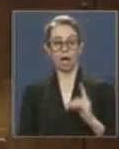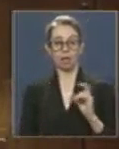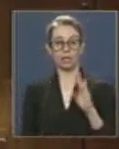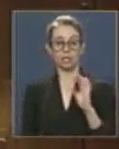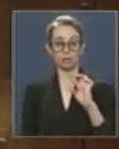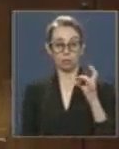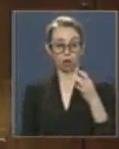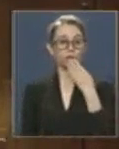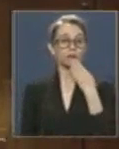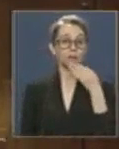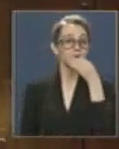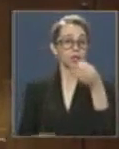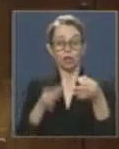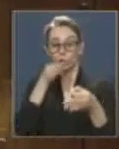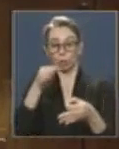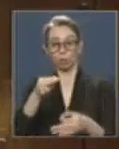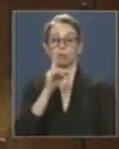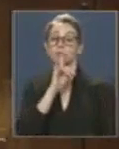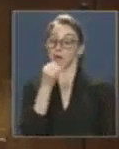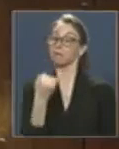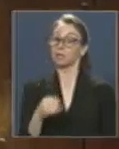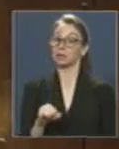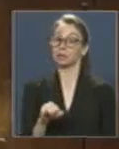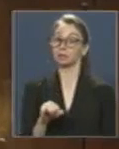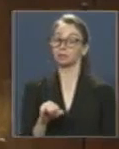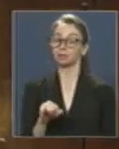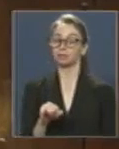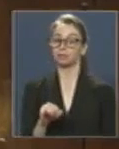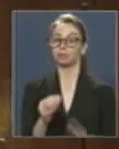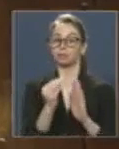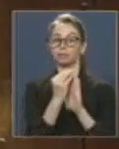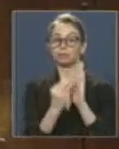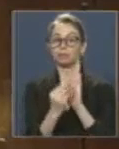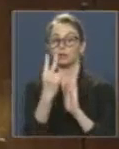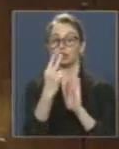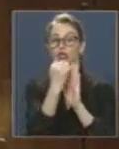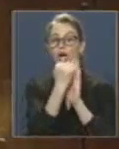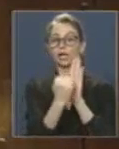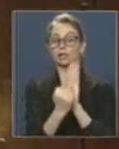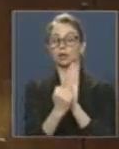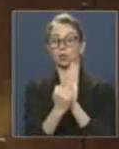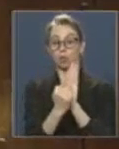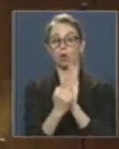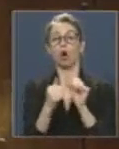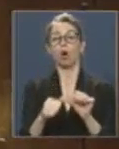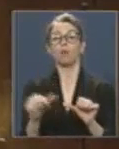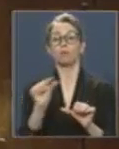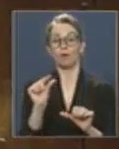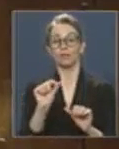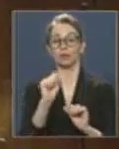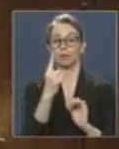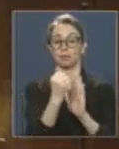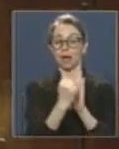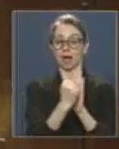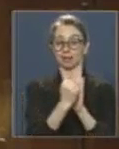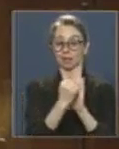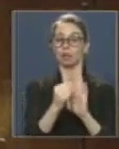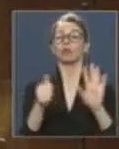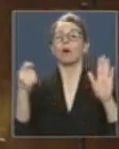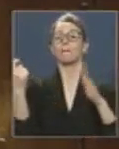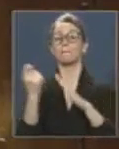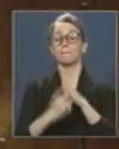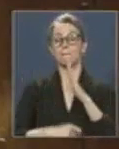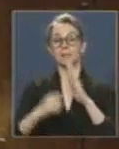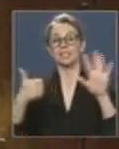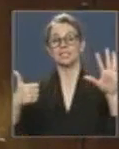lo han sugerido. Finalmente, se establecen 2 artículos transitorios. El primero de ellos entrega un plazo de 6 meses